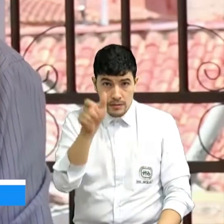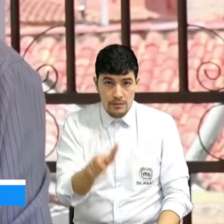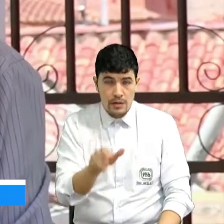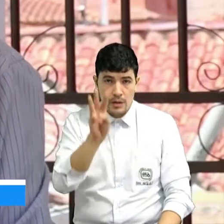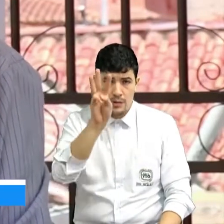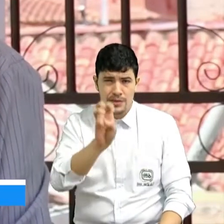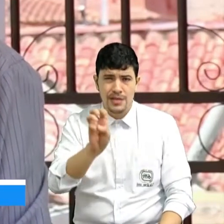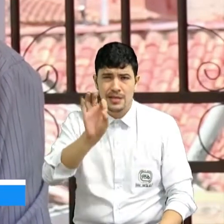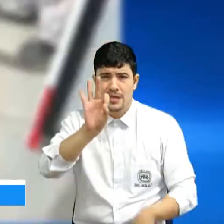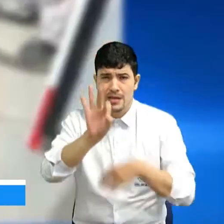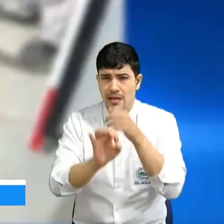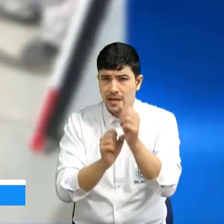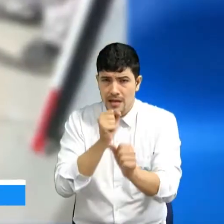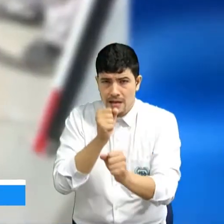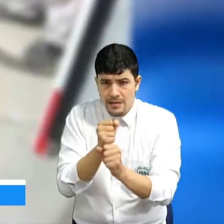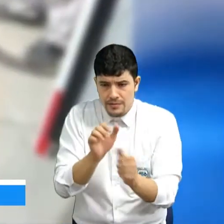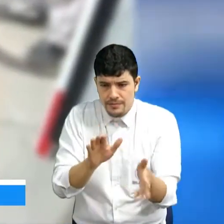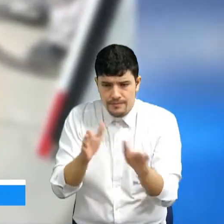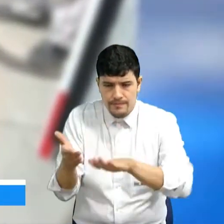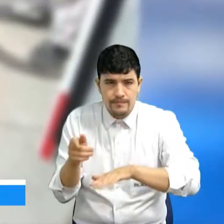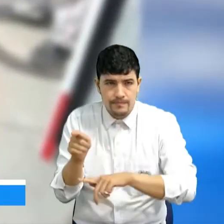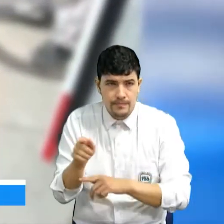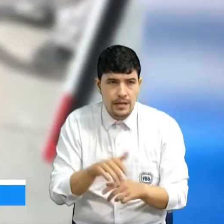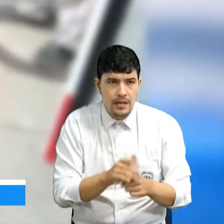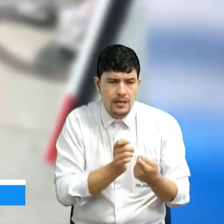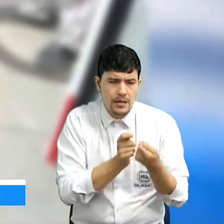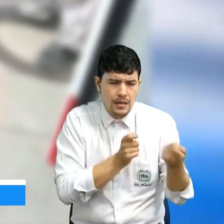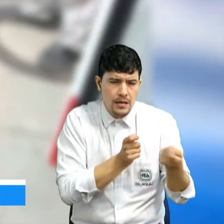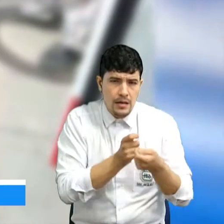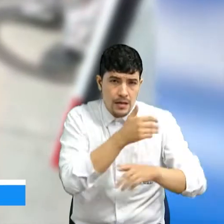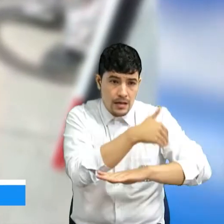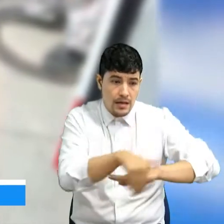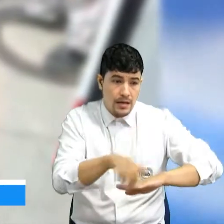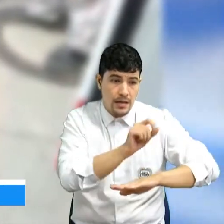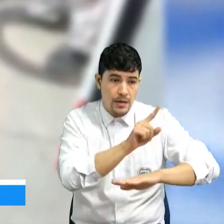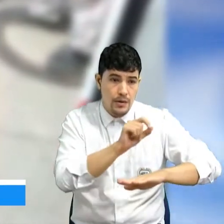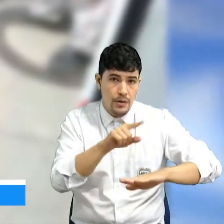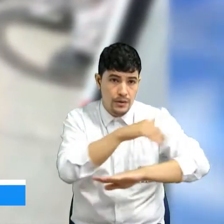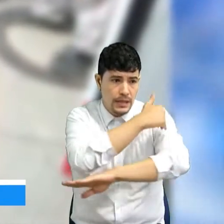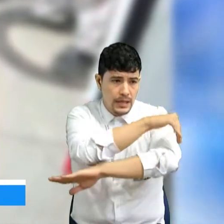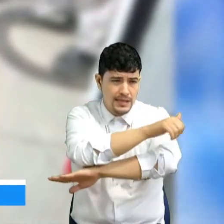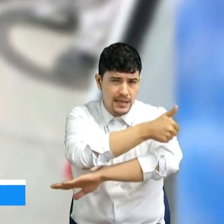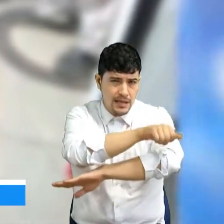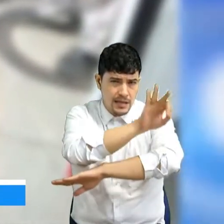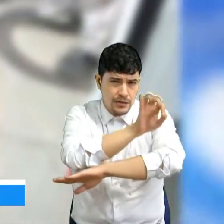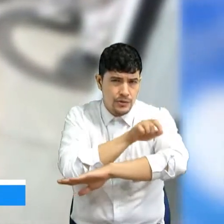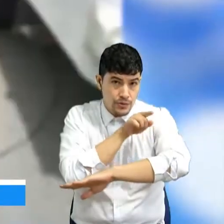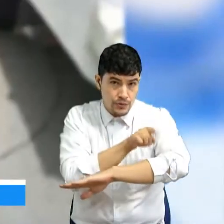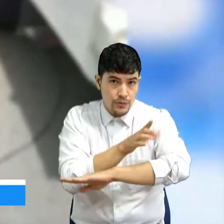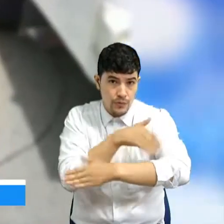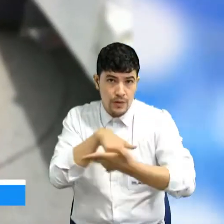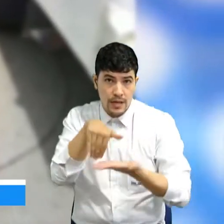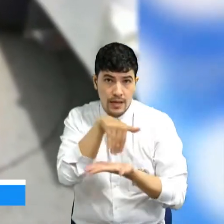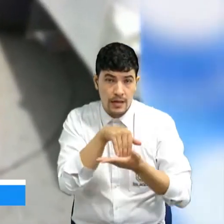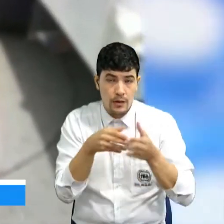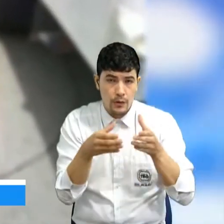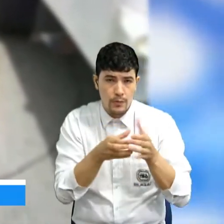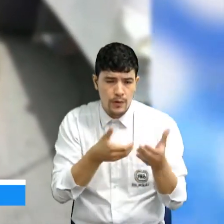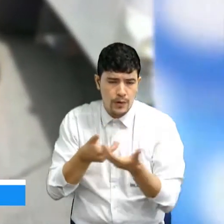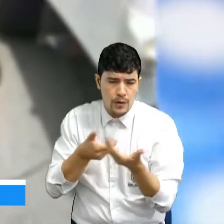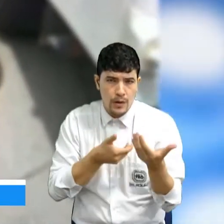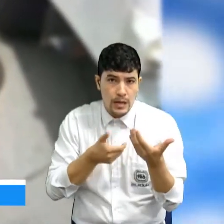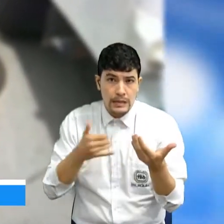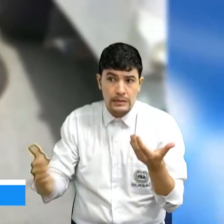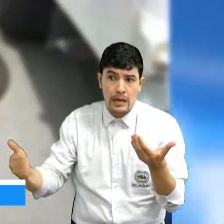de edad perdió la vida. En inmediaciones a la carrera 11 con calle 18 de San Gil, las unidades del Cuerpo de Bomberos Voluntarios atienden